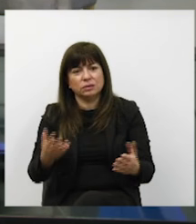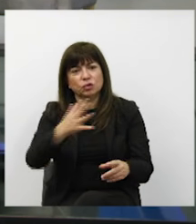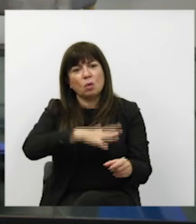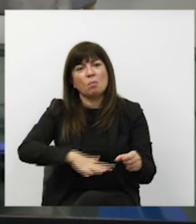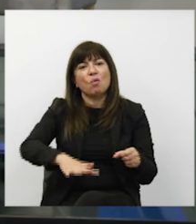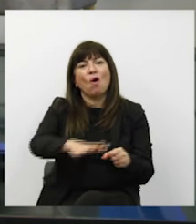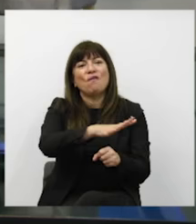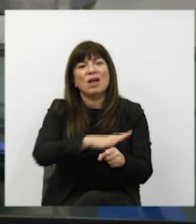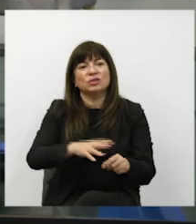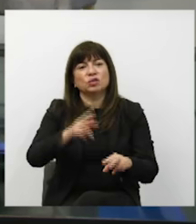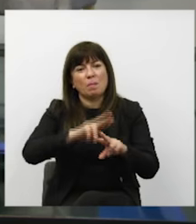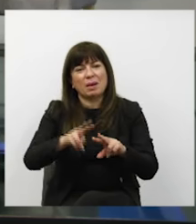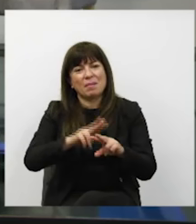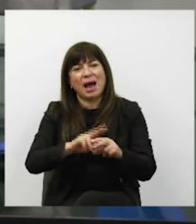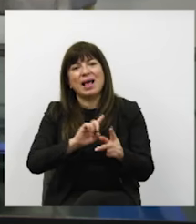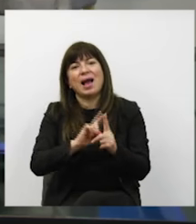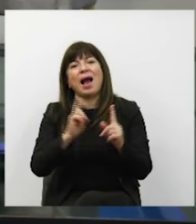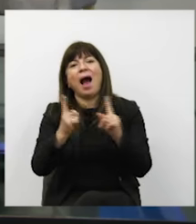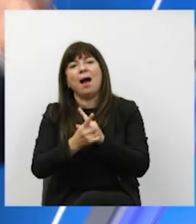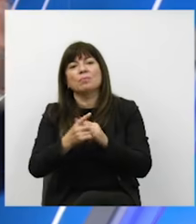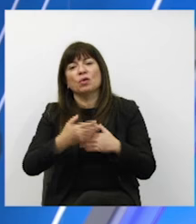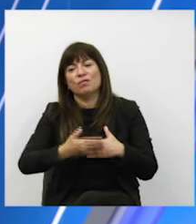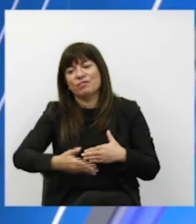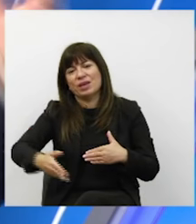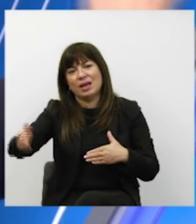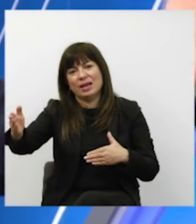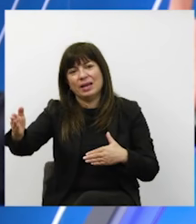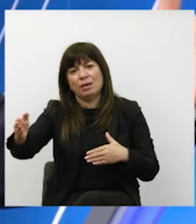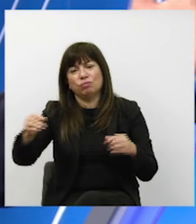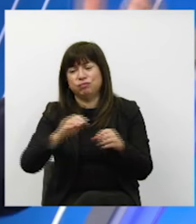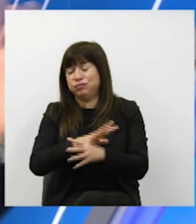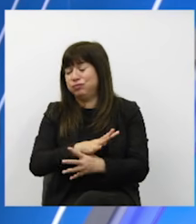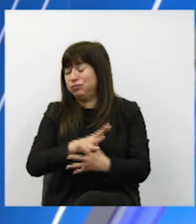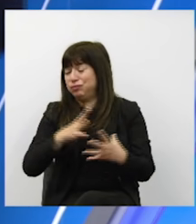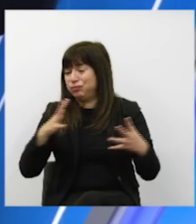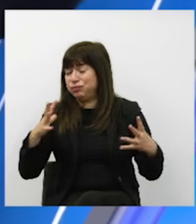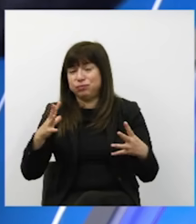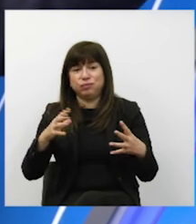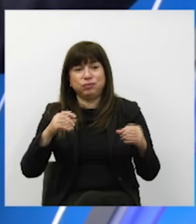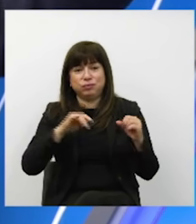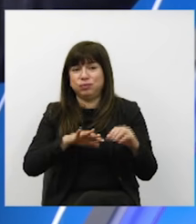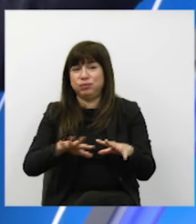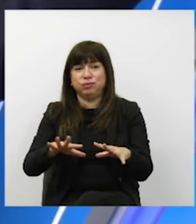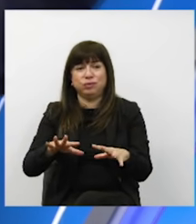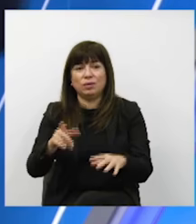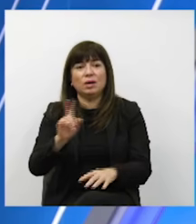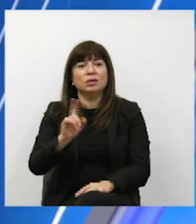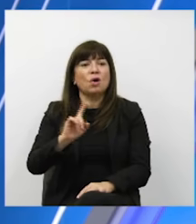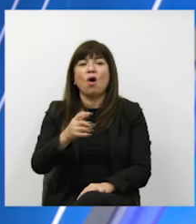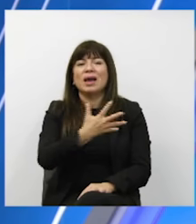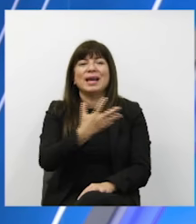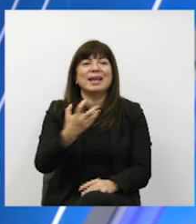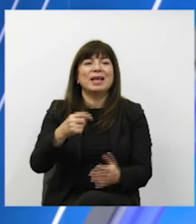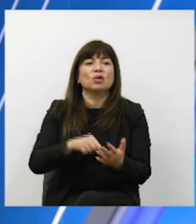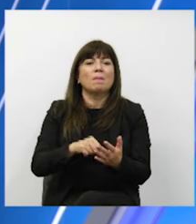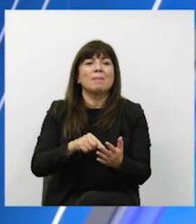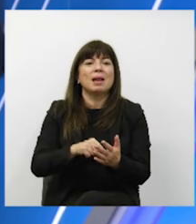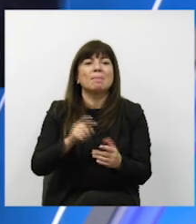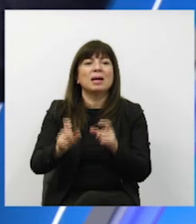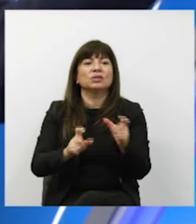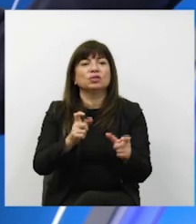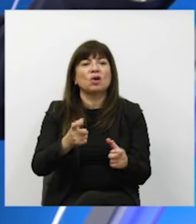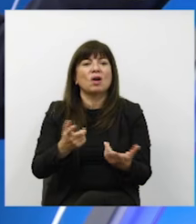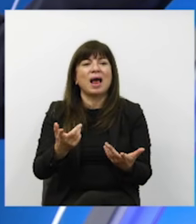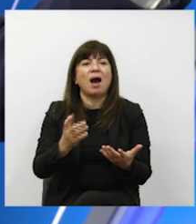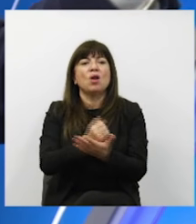población se prepare para este cambio que viene para adelante. Va a ser un cambio masivo, no en 500.000 personas que llegan a la